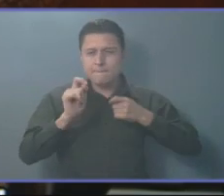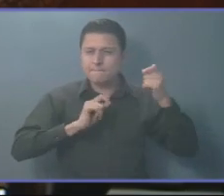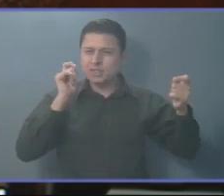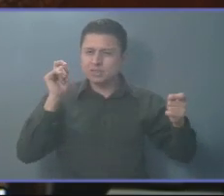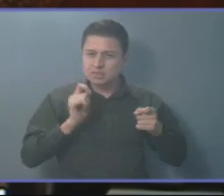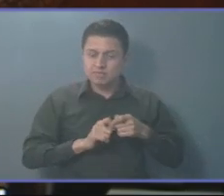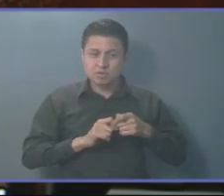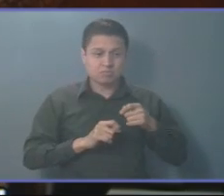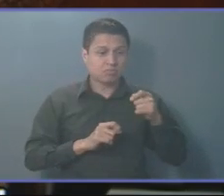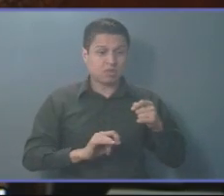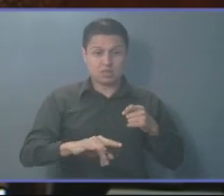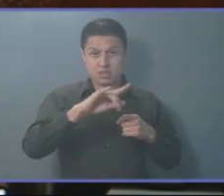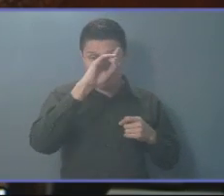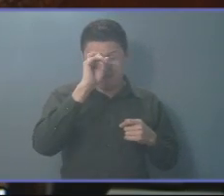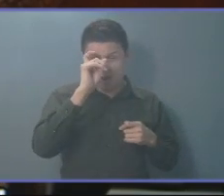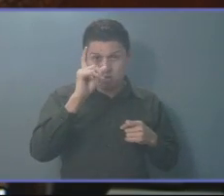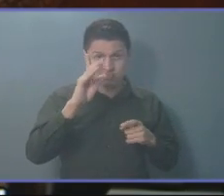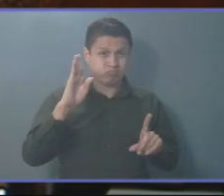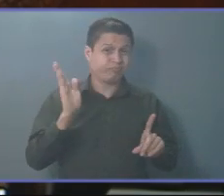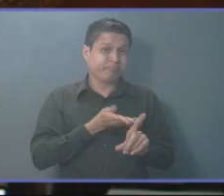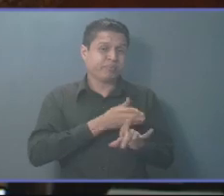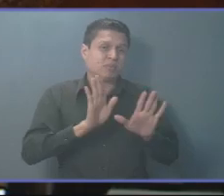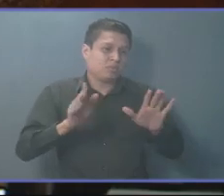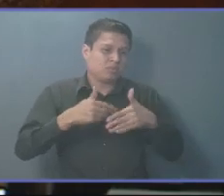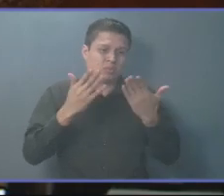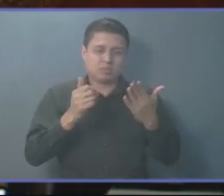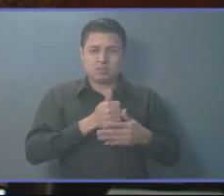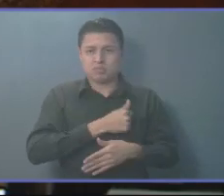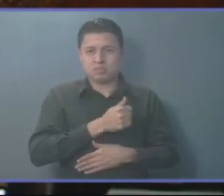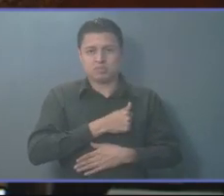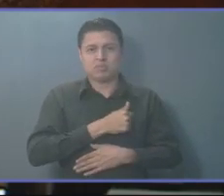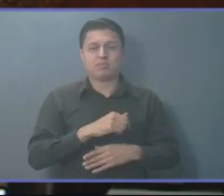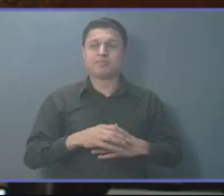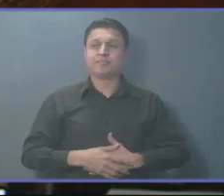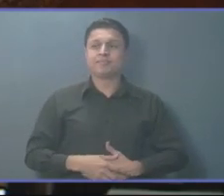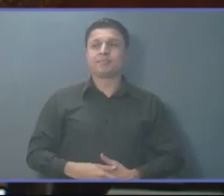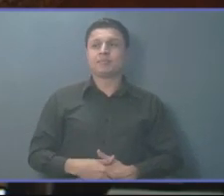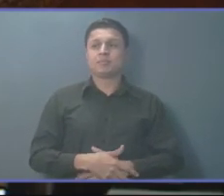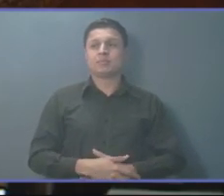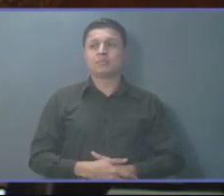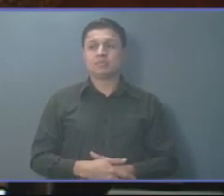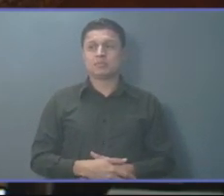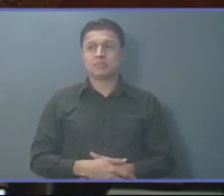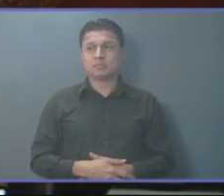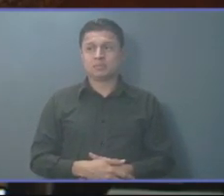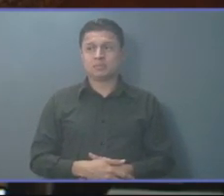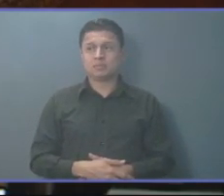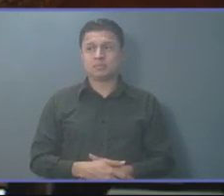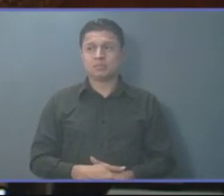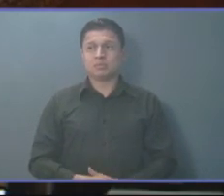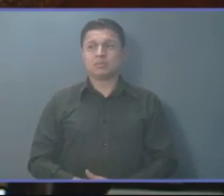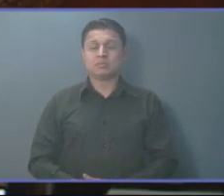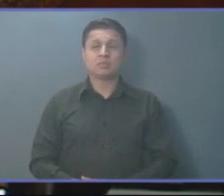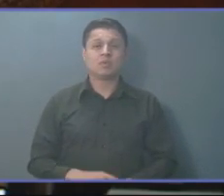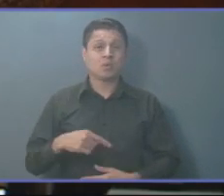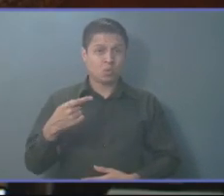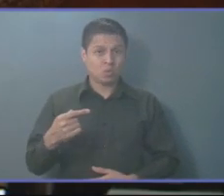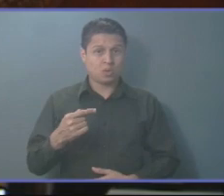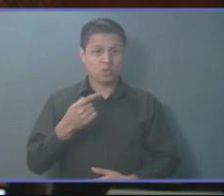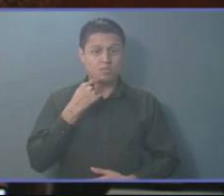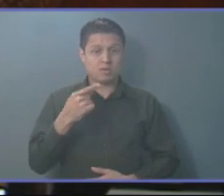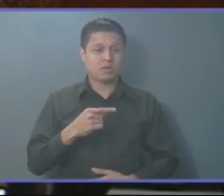de la relación laboral sin responsabilidad para el patrono. Las cuarentenas ordenadas por la pandemia